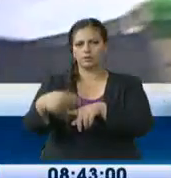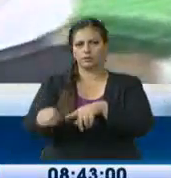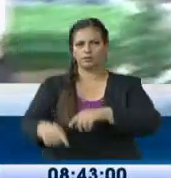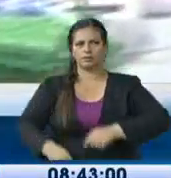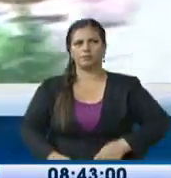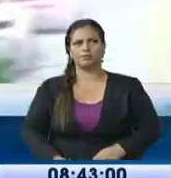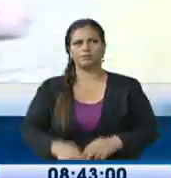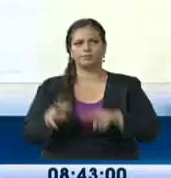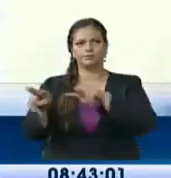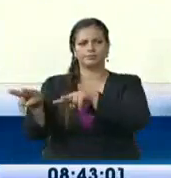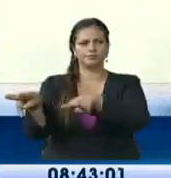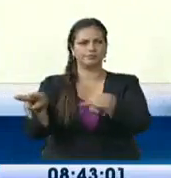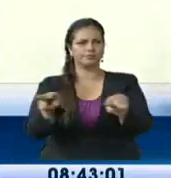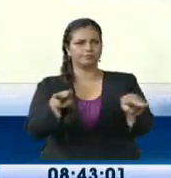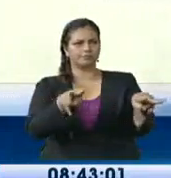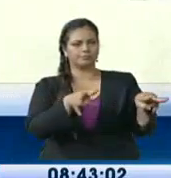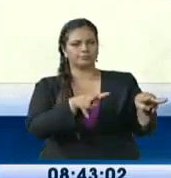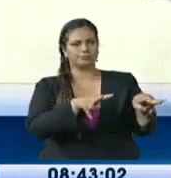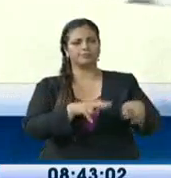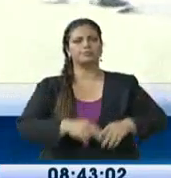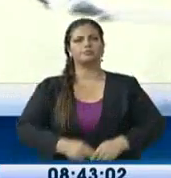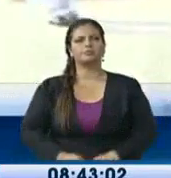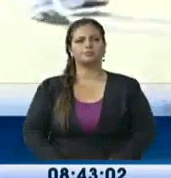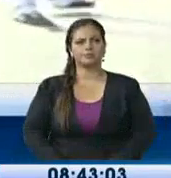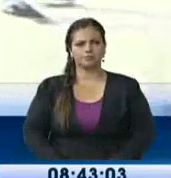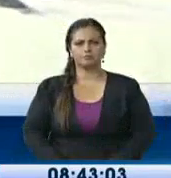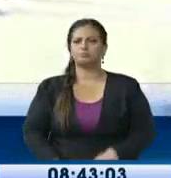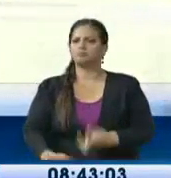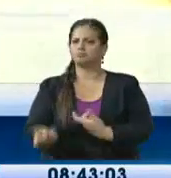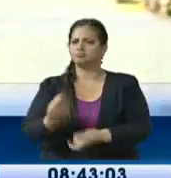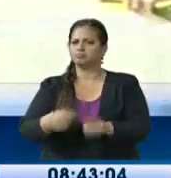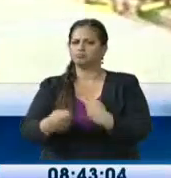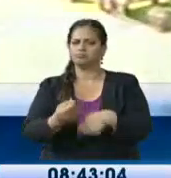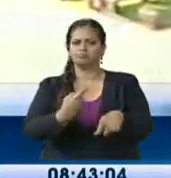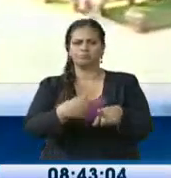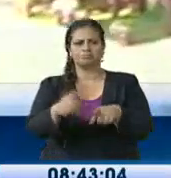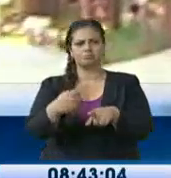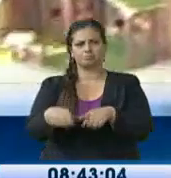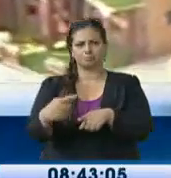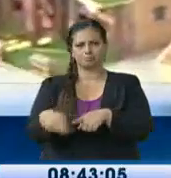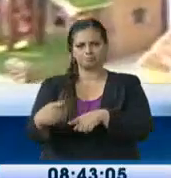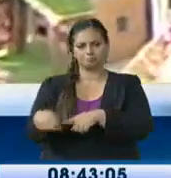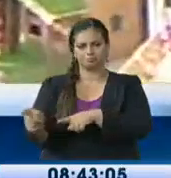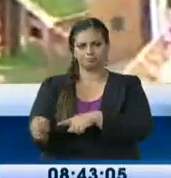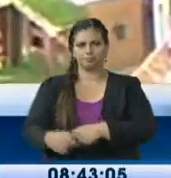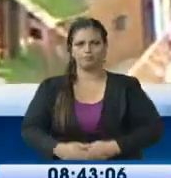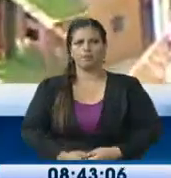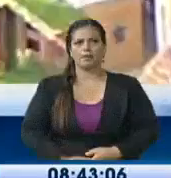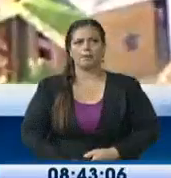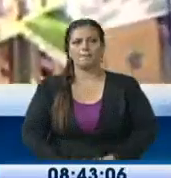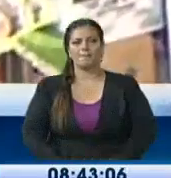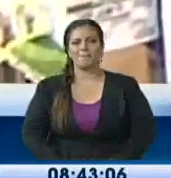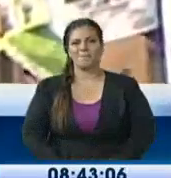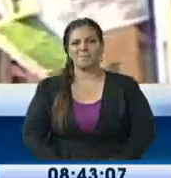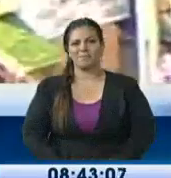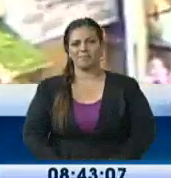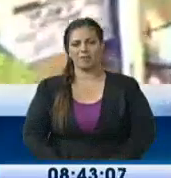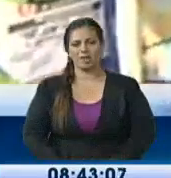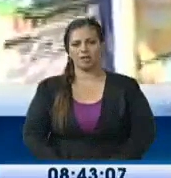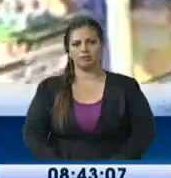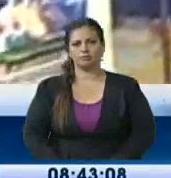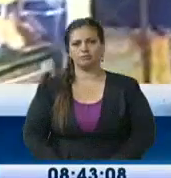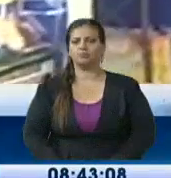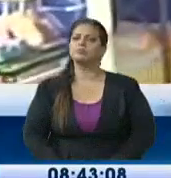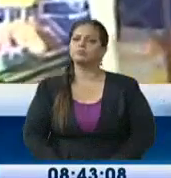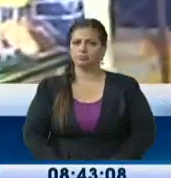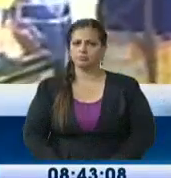panelito. Miren, ellos están bastante, bastante surtidos acá en este sector. Y lo que ellos quisieran, claro, que también es apoyo de